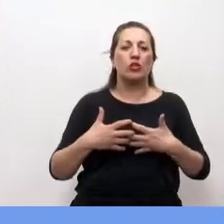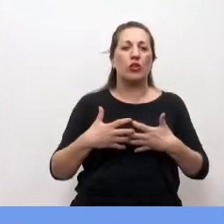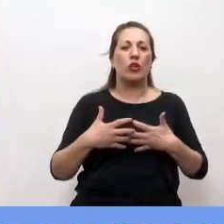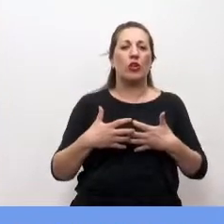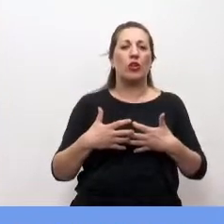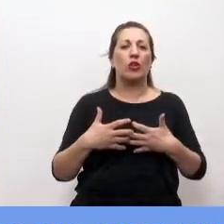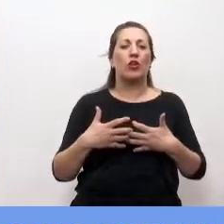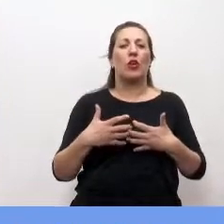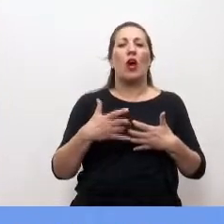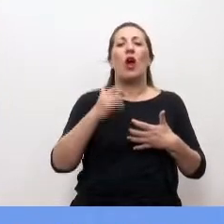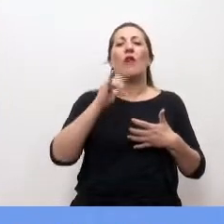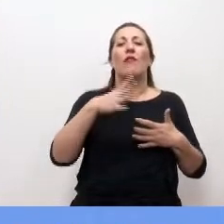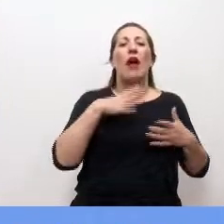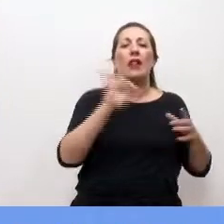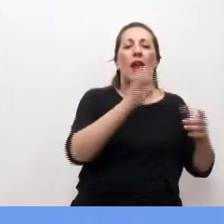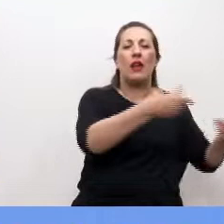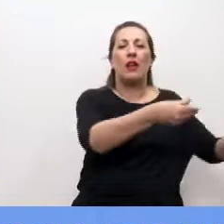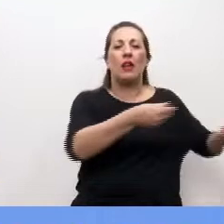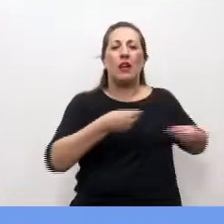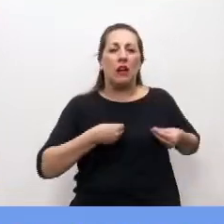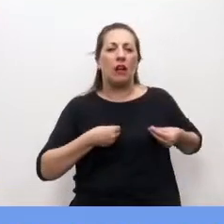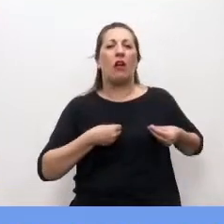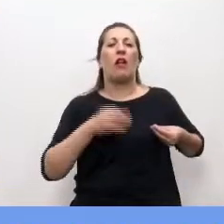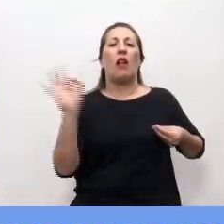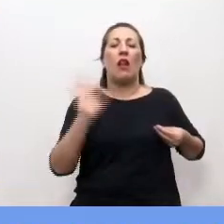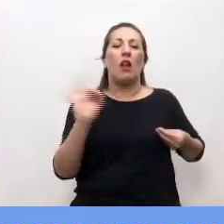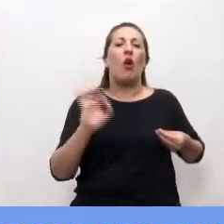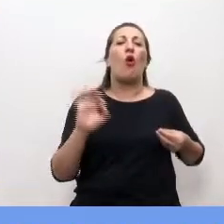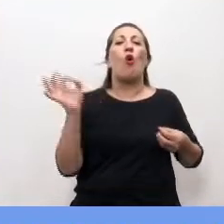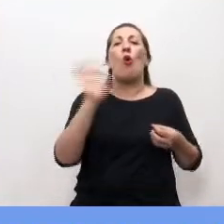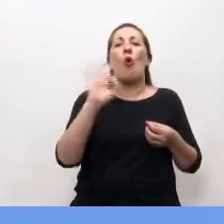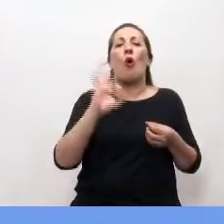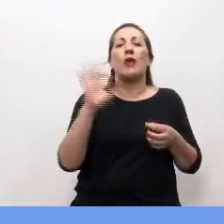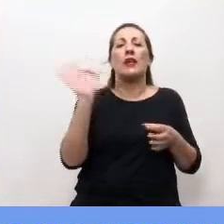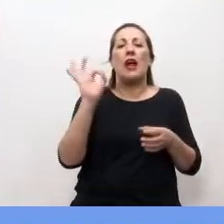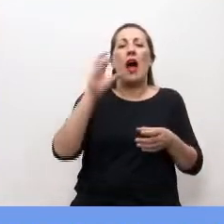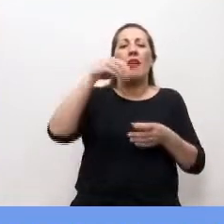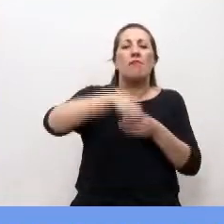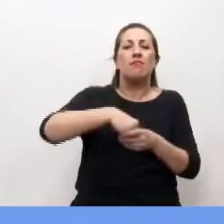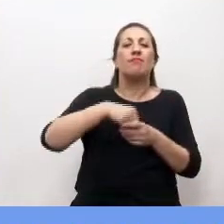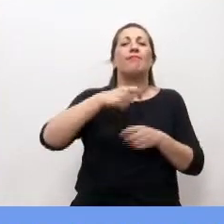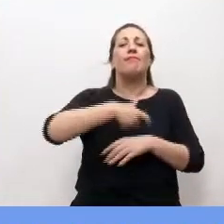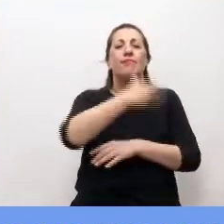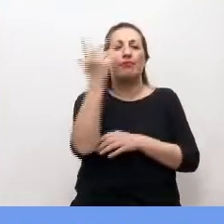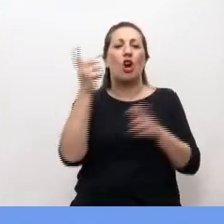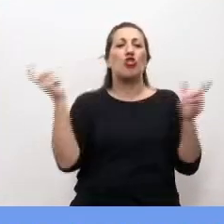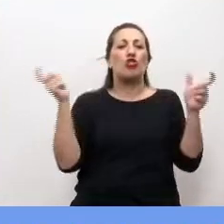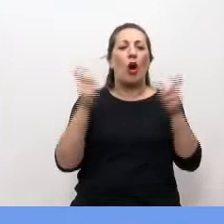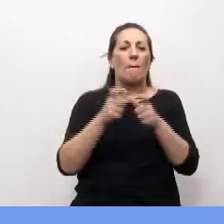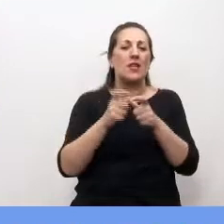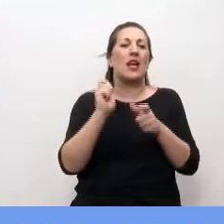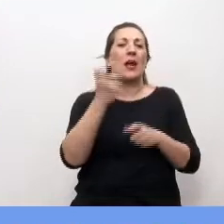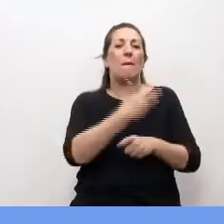habían tenido giro no había sido cabecera o no había sido parte de la plenaria la comisión que preside